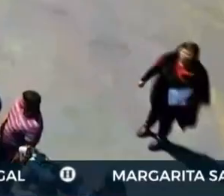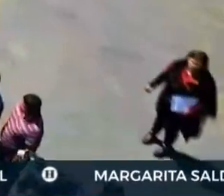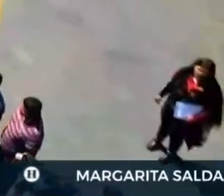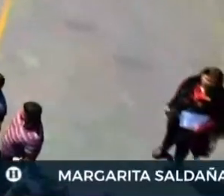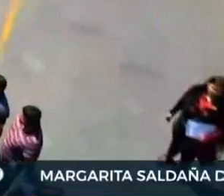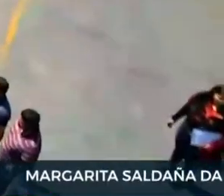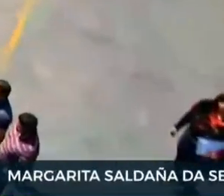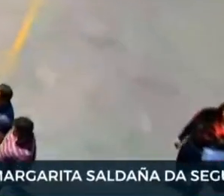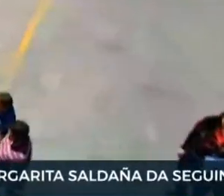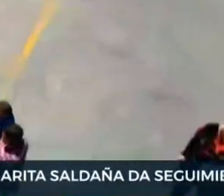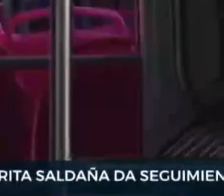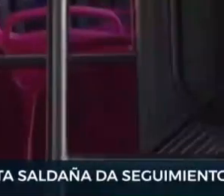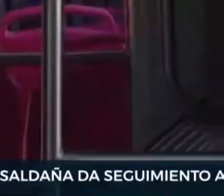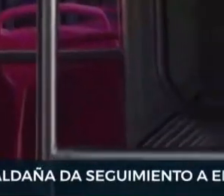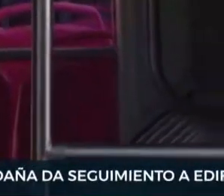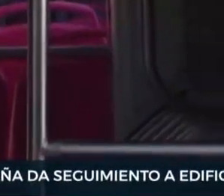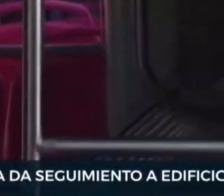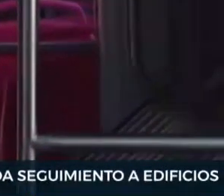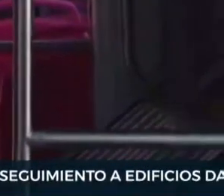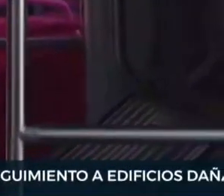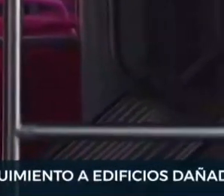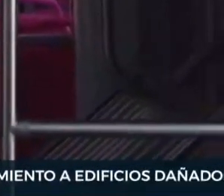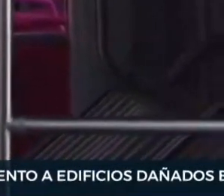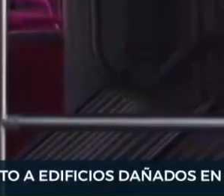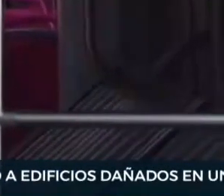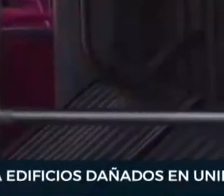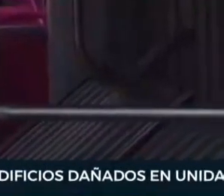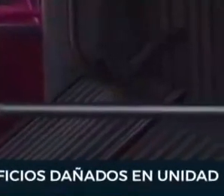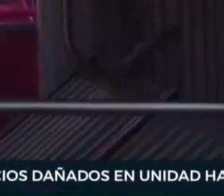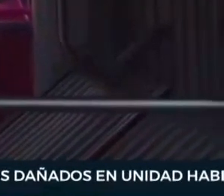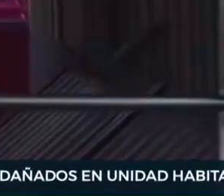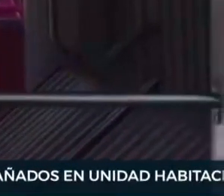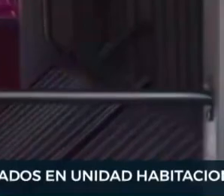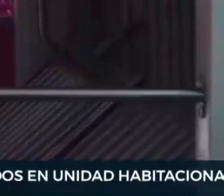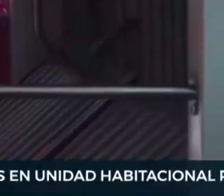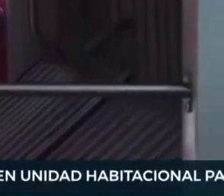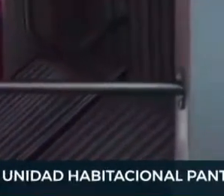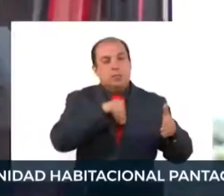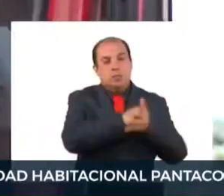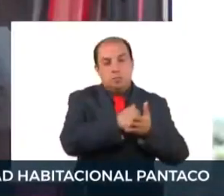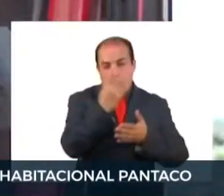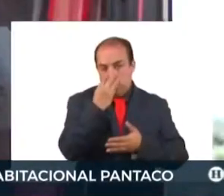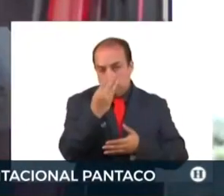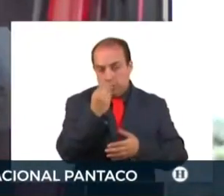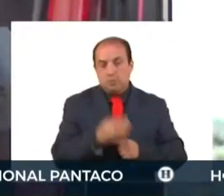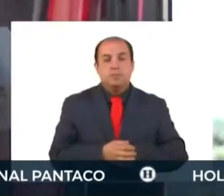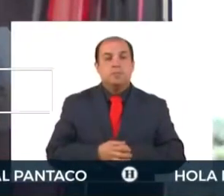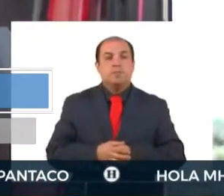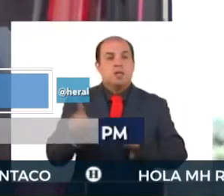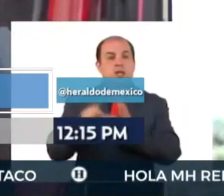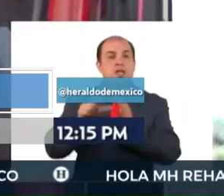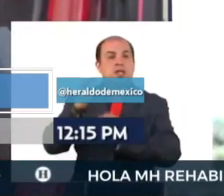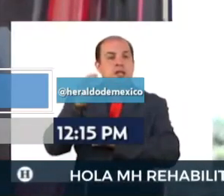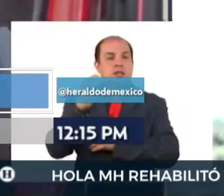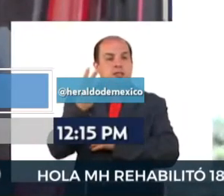y contará con 60 unidades con la capacidad de dar 8 vueltas al circuito de manera autónoma. El recorrido que hace la línea 3 es de poco